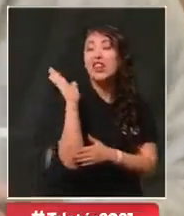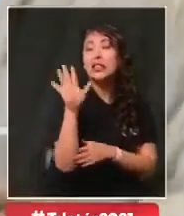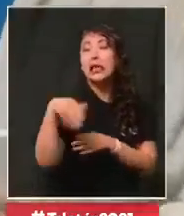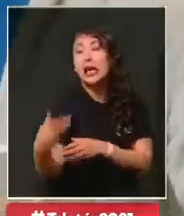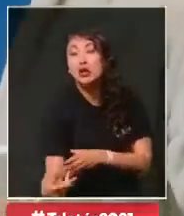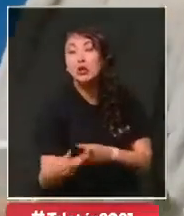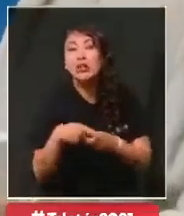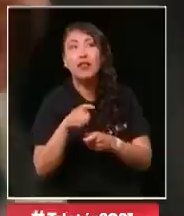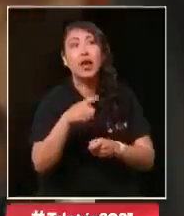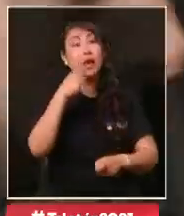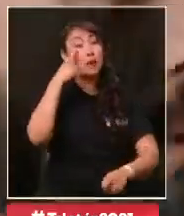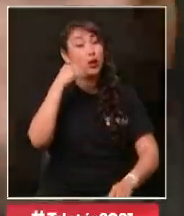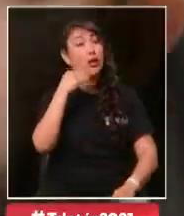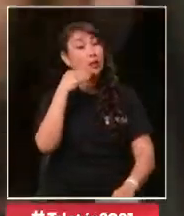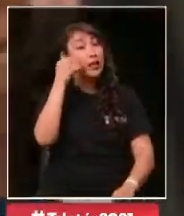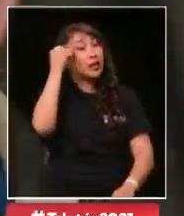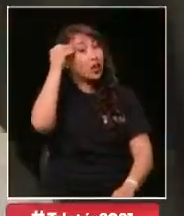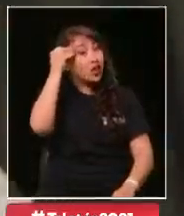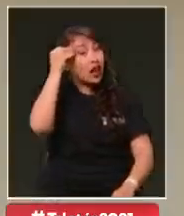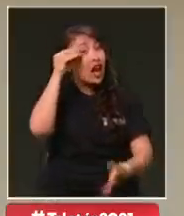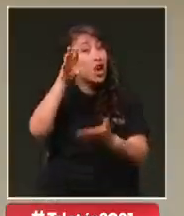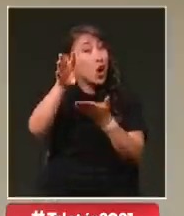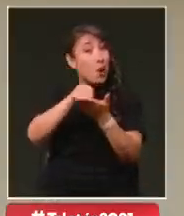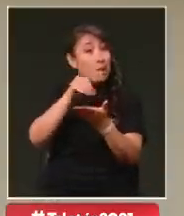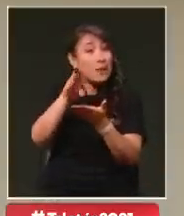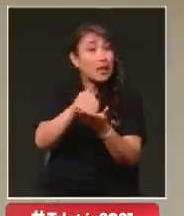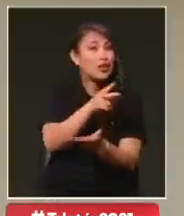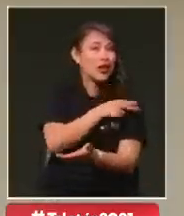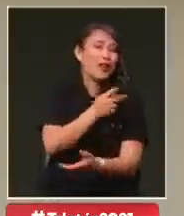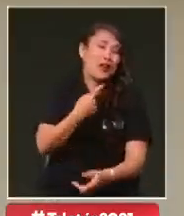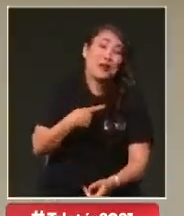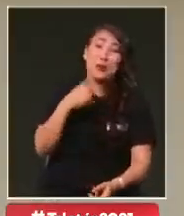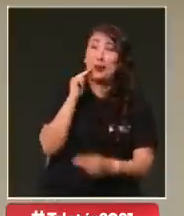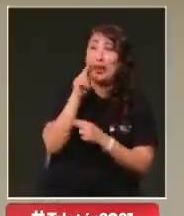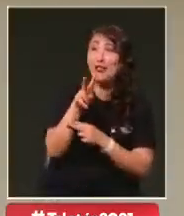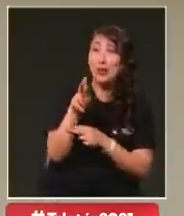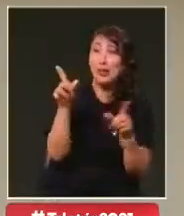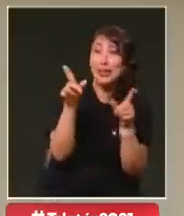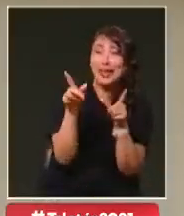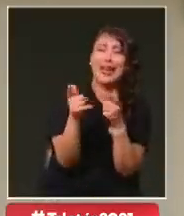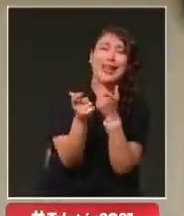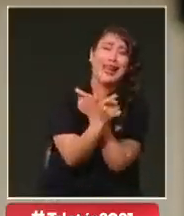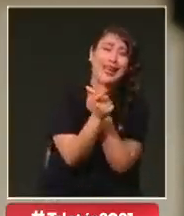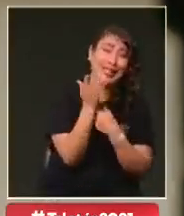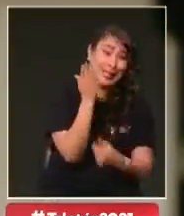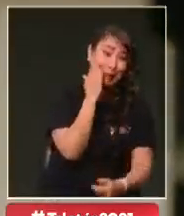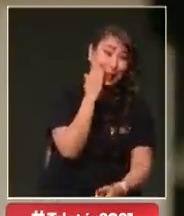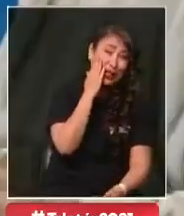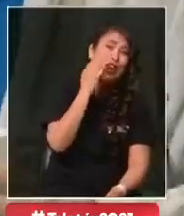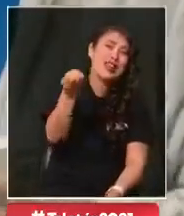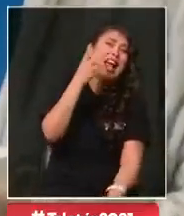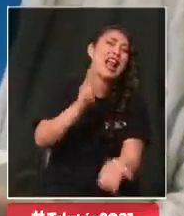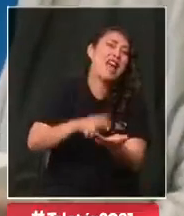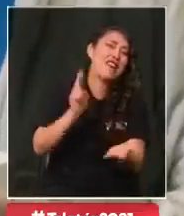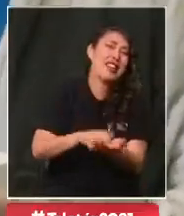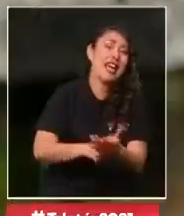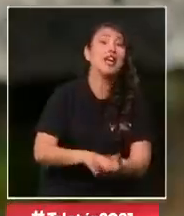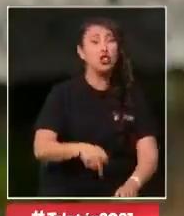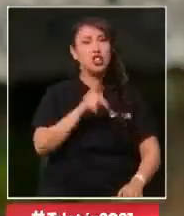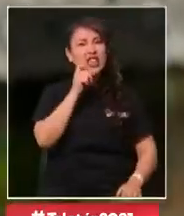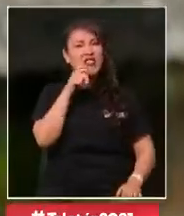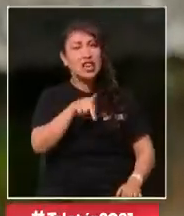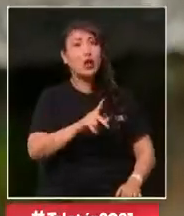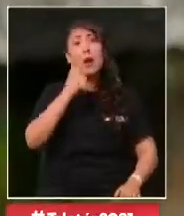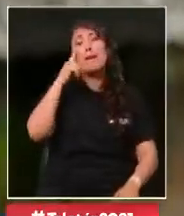pero también tiene que recordar, Capi, que esa invitación, igual nosotros nos reímos harto, Capi. Estuvo simpática esta grabación, Capi. No diga que no tampoco. No se trata de